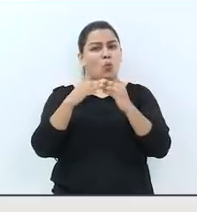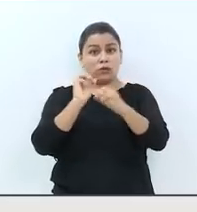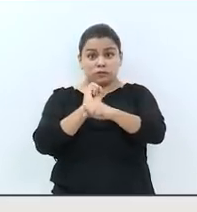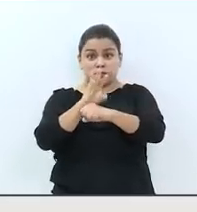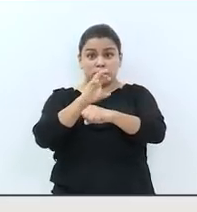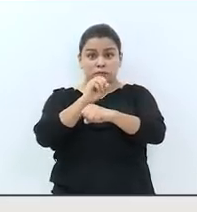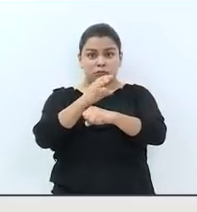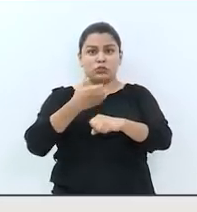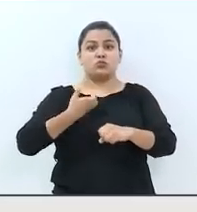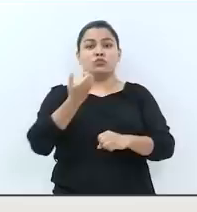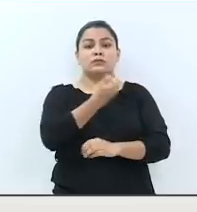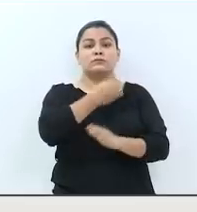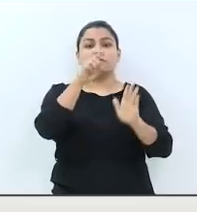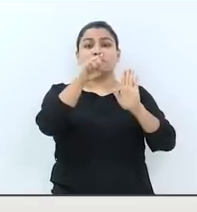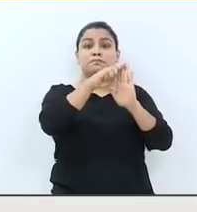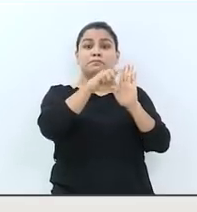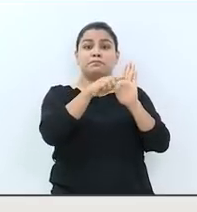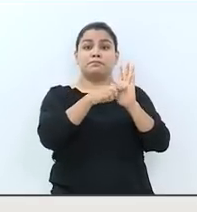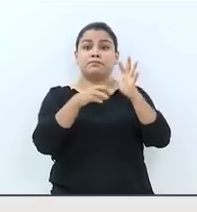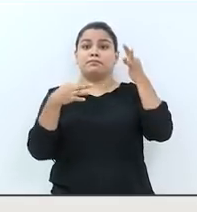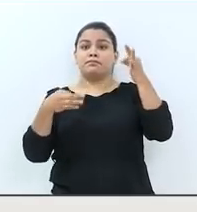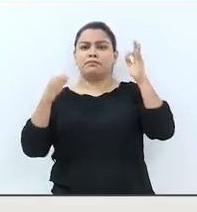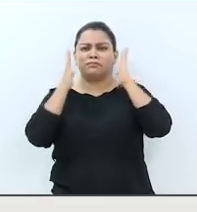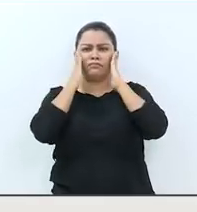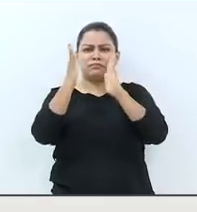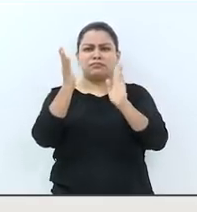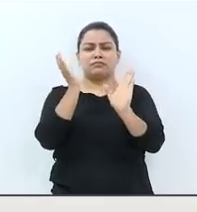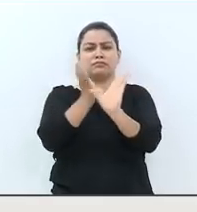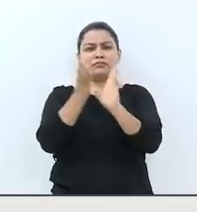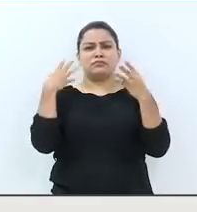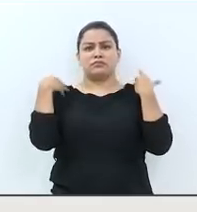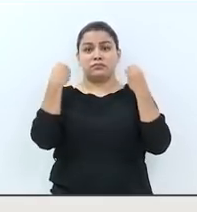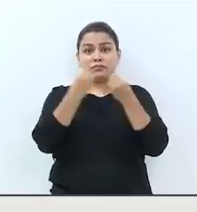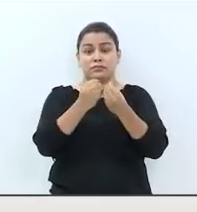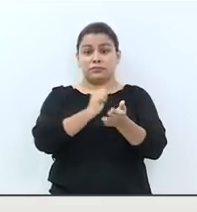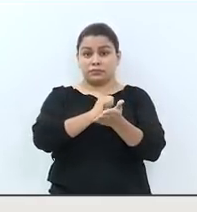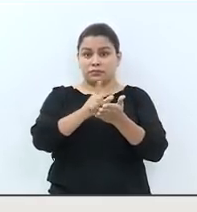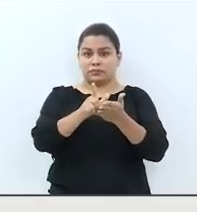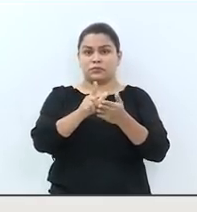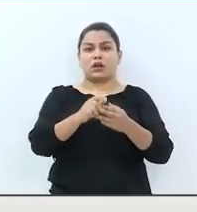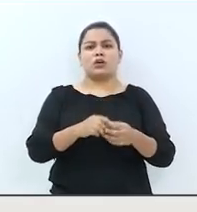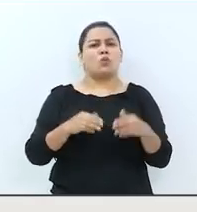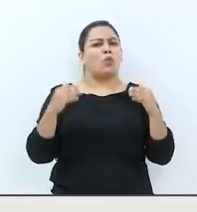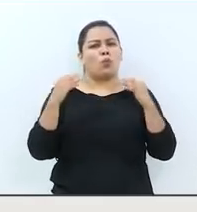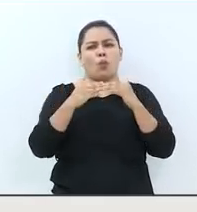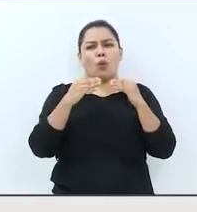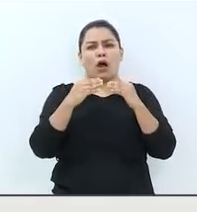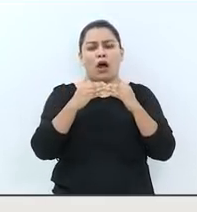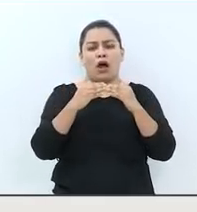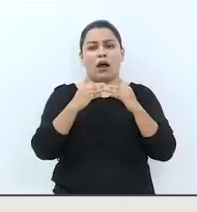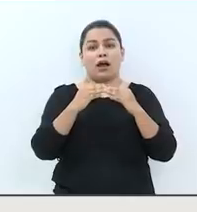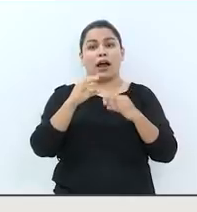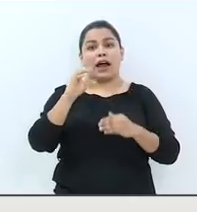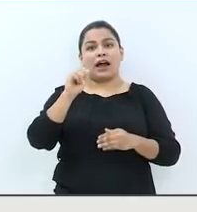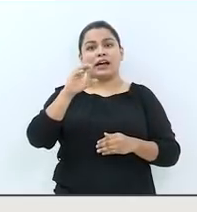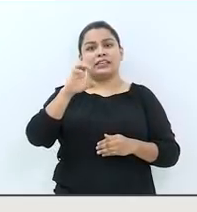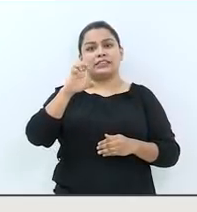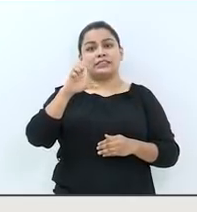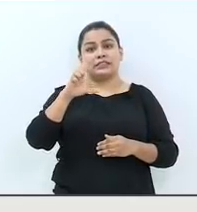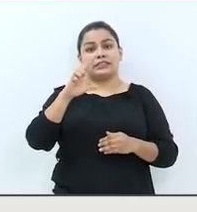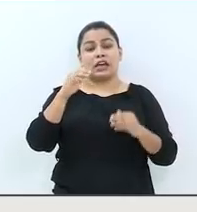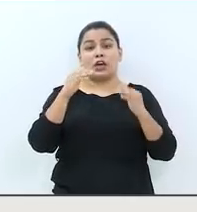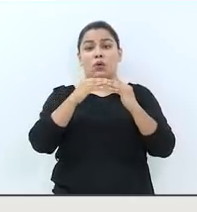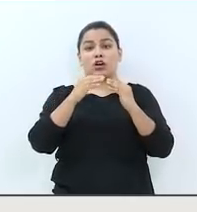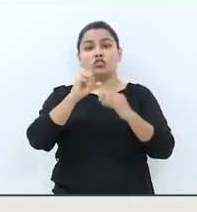sugerido por nuestra guía de atención psicosocial en centros escolares, así como por el marco Kassel y